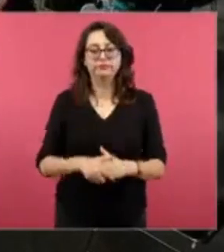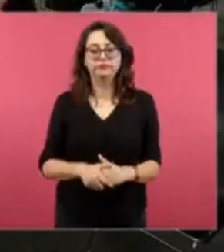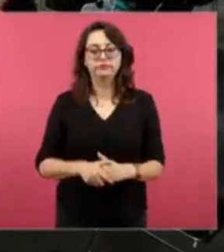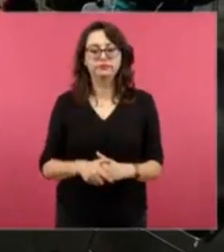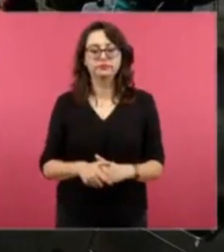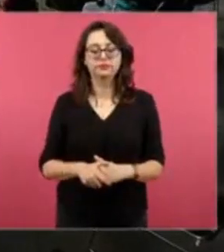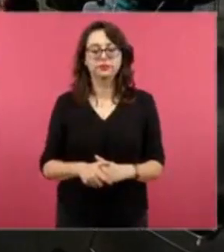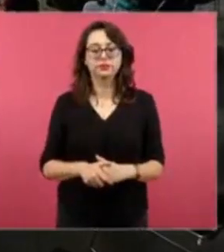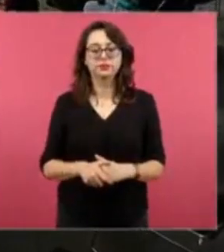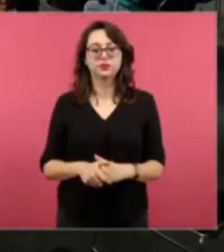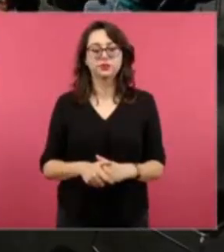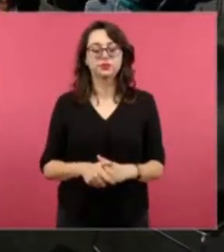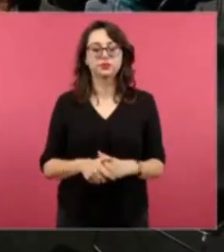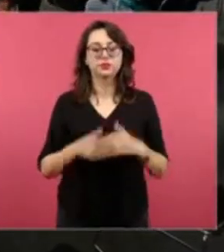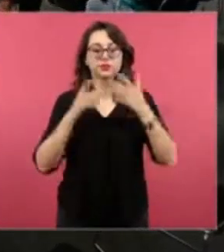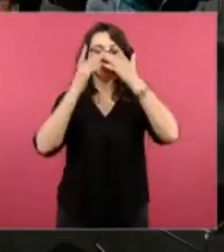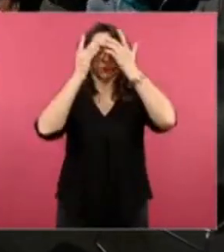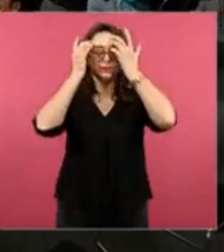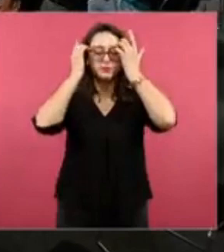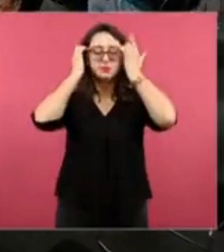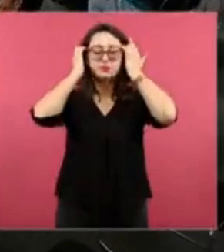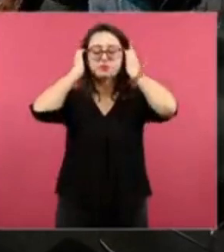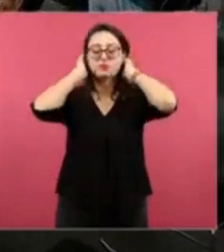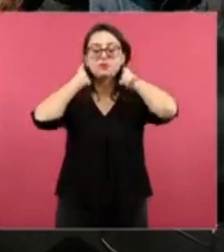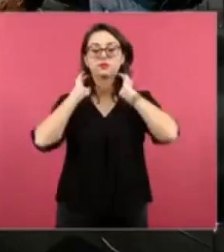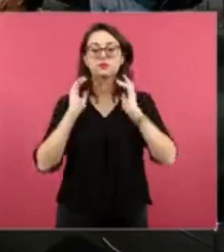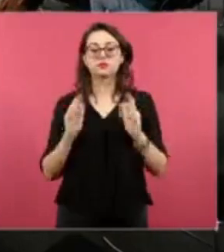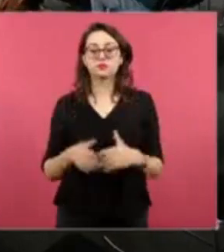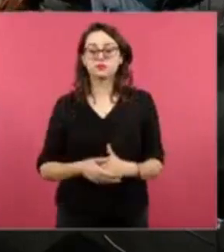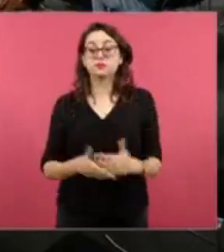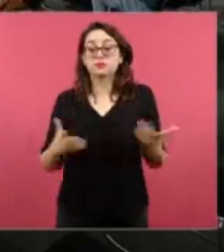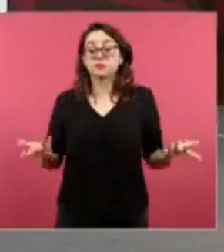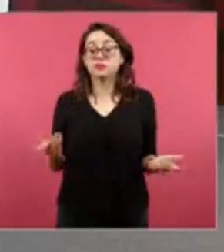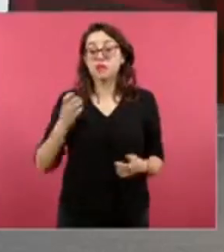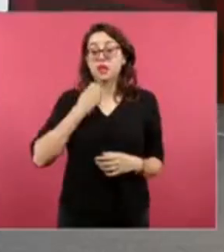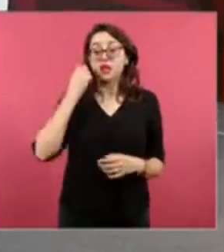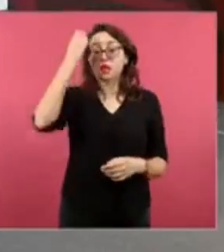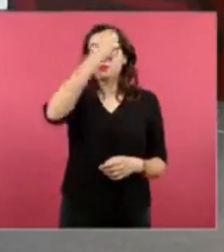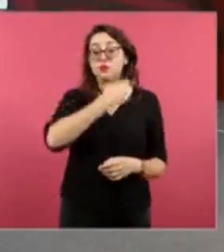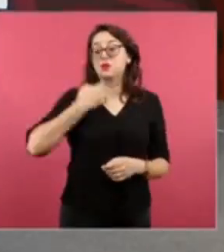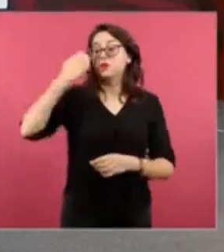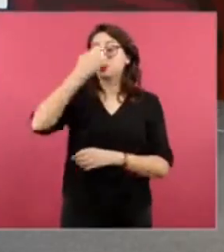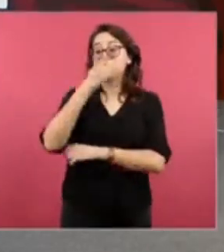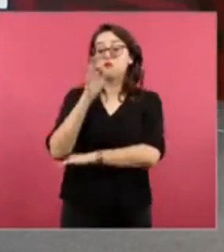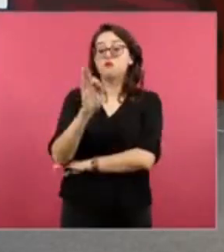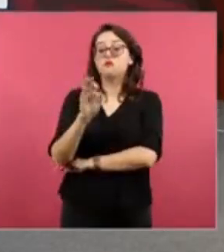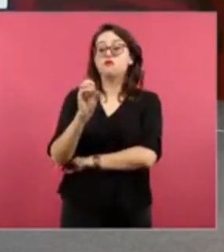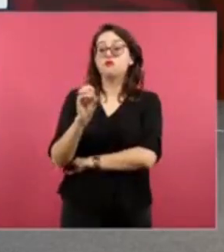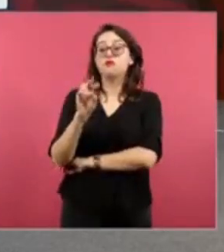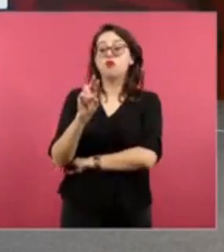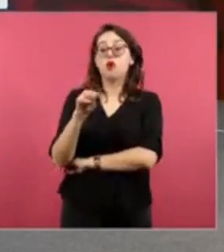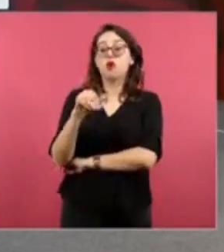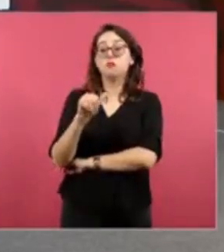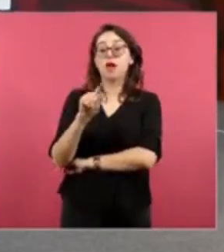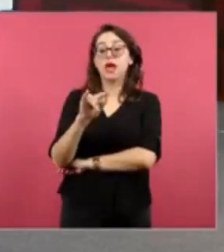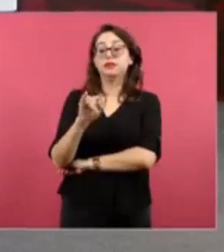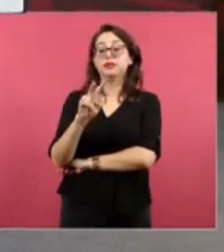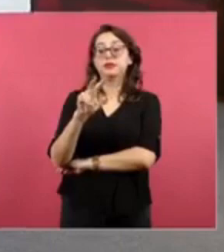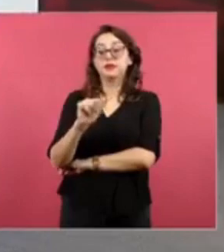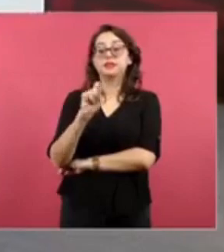Bien, el aprendizaje, la evaluación formativa, pues son todos los momentos que ya han estado escuchando durante las